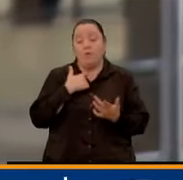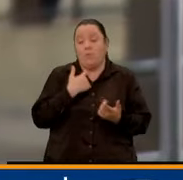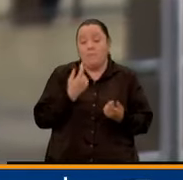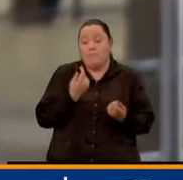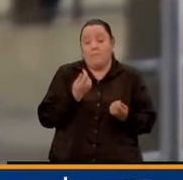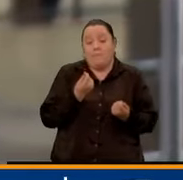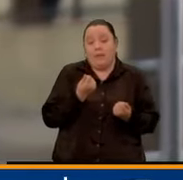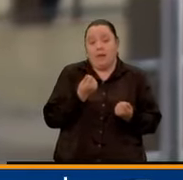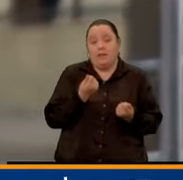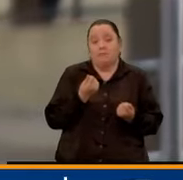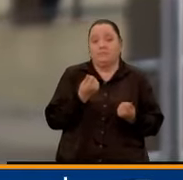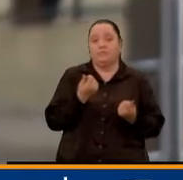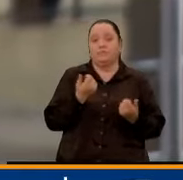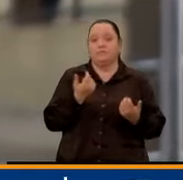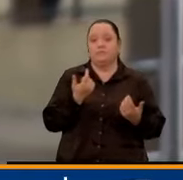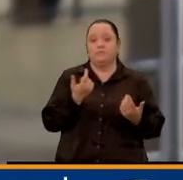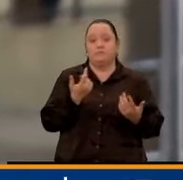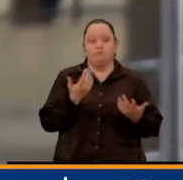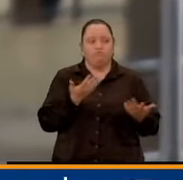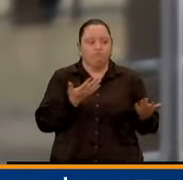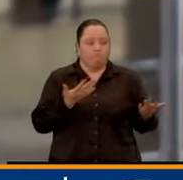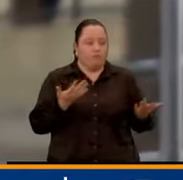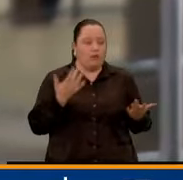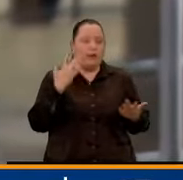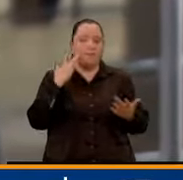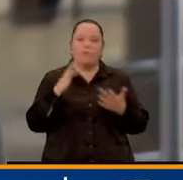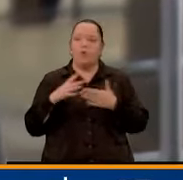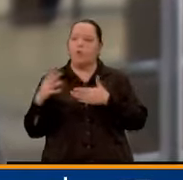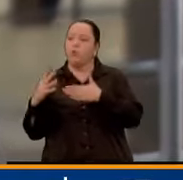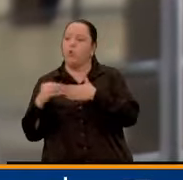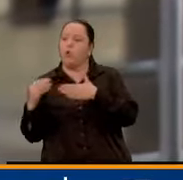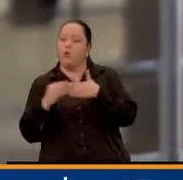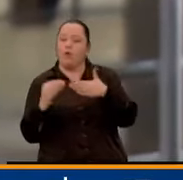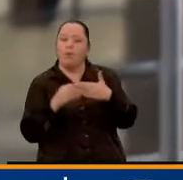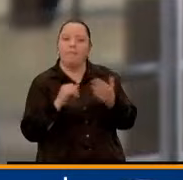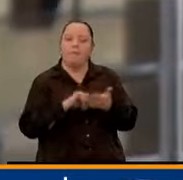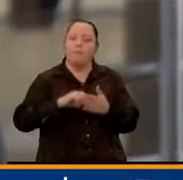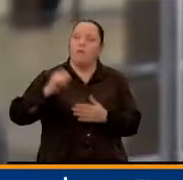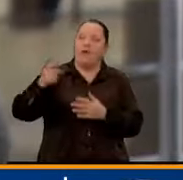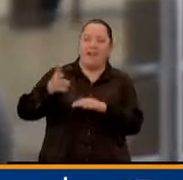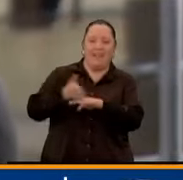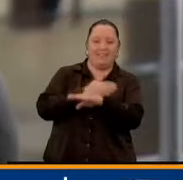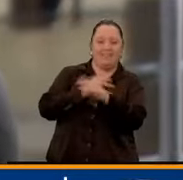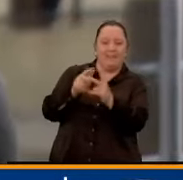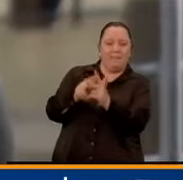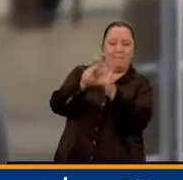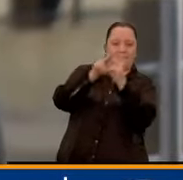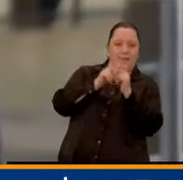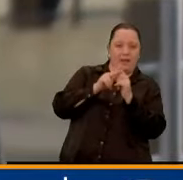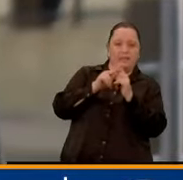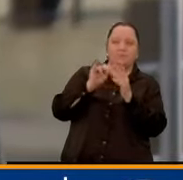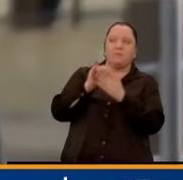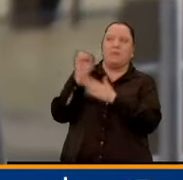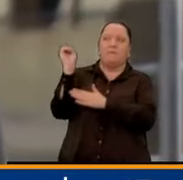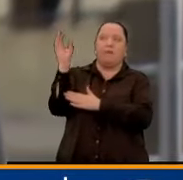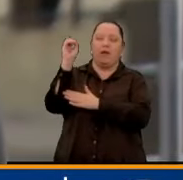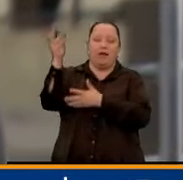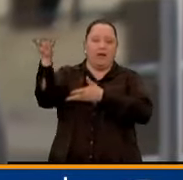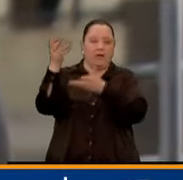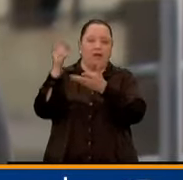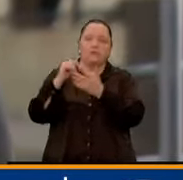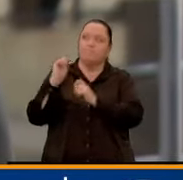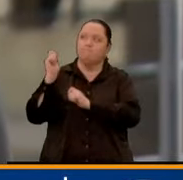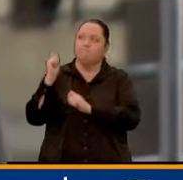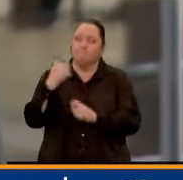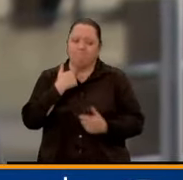la capacidad de dólares para seguir honrando esos créditos con banca multilateral especialmente. Entonces yo